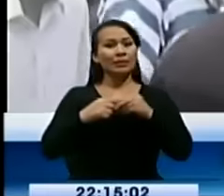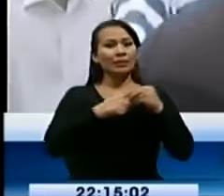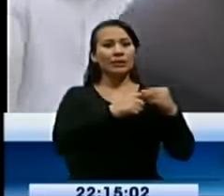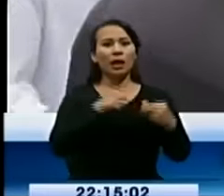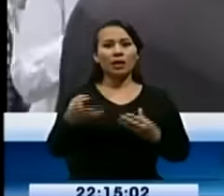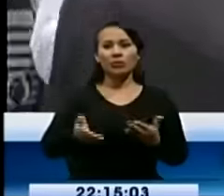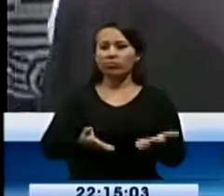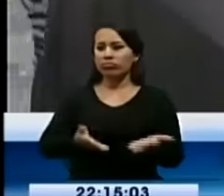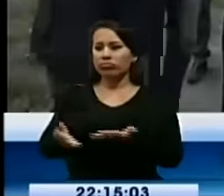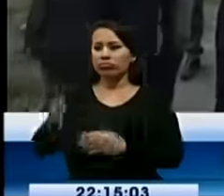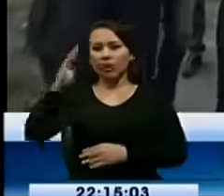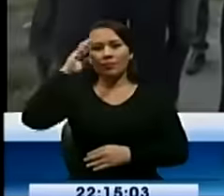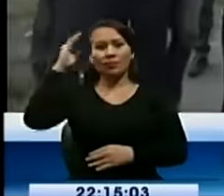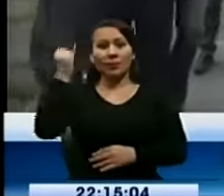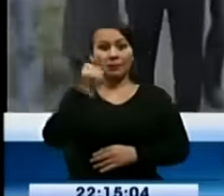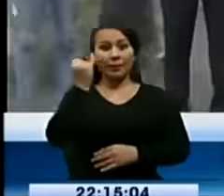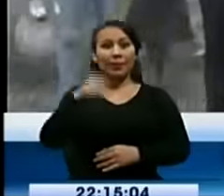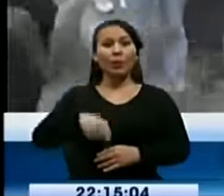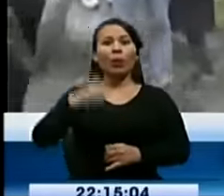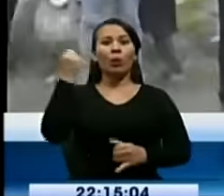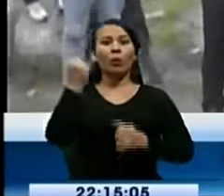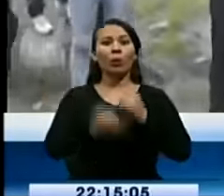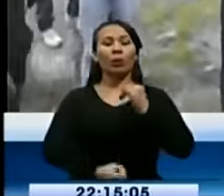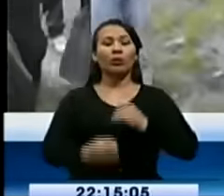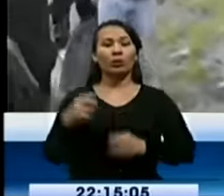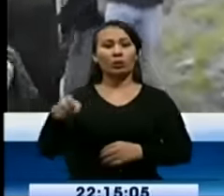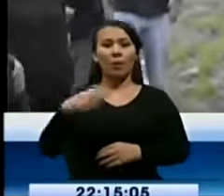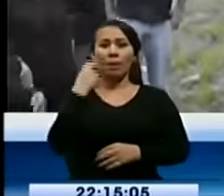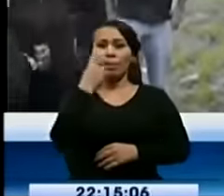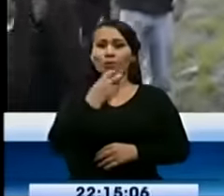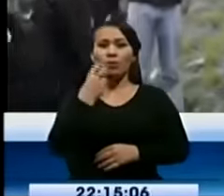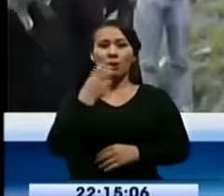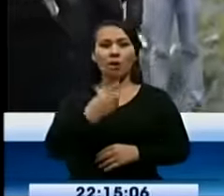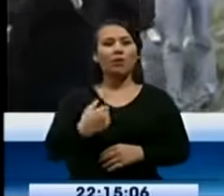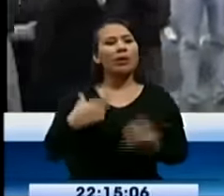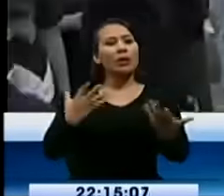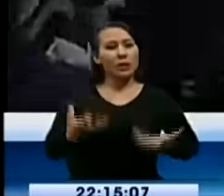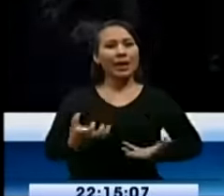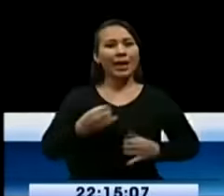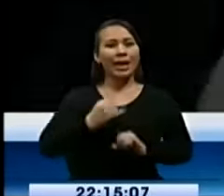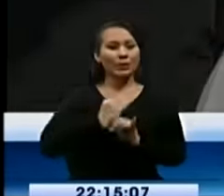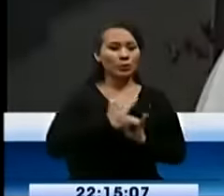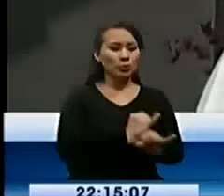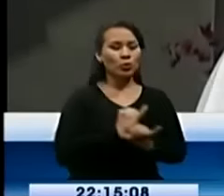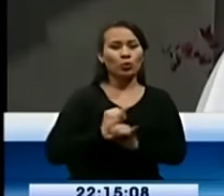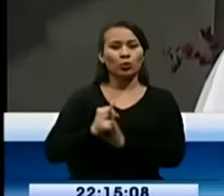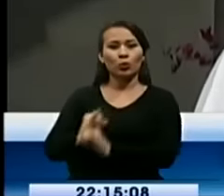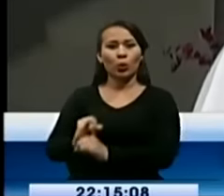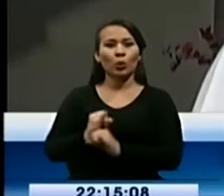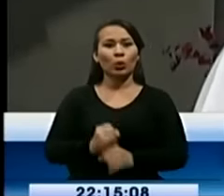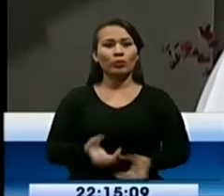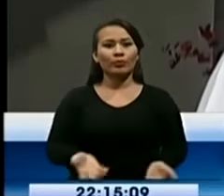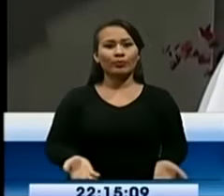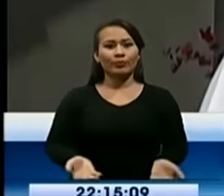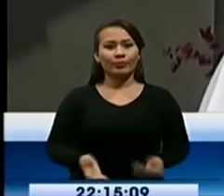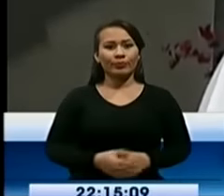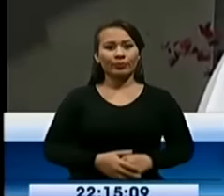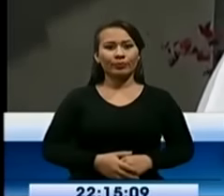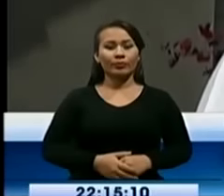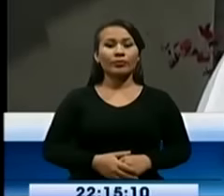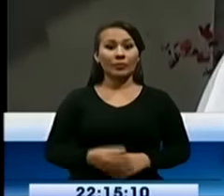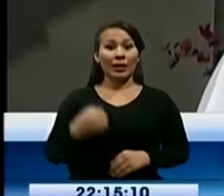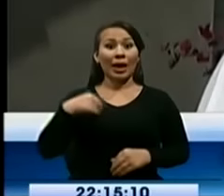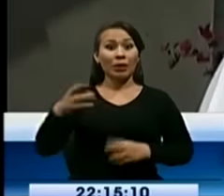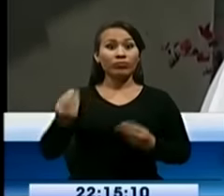la milicia, esta sería la última proeza, pretendía ser instructor. Iba a llegar, era a llegar a un